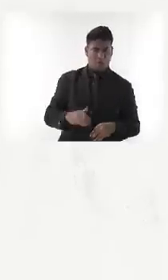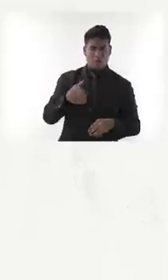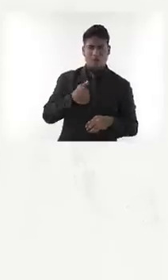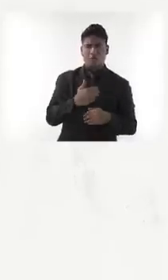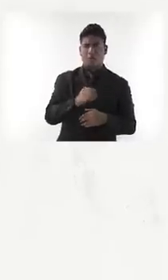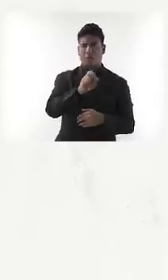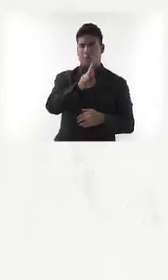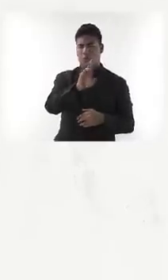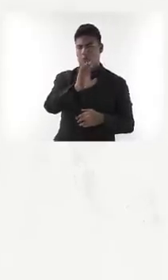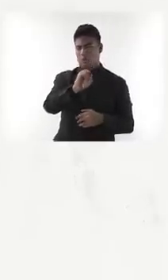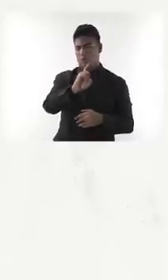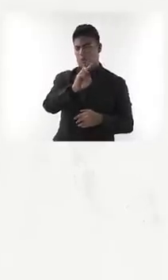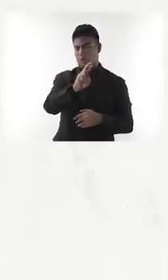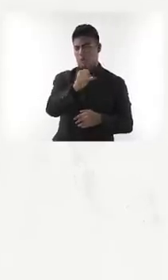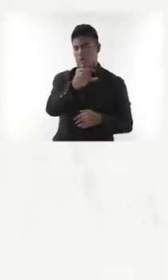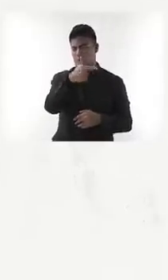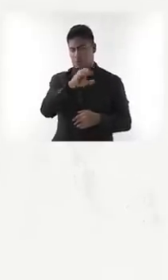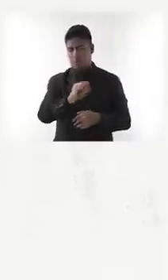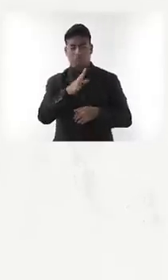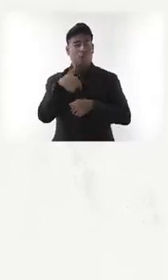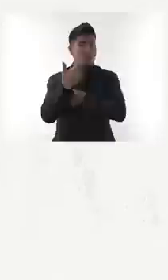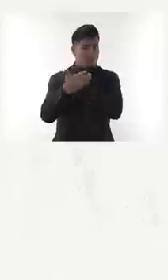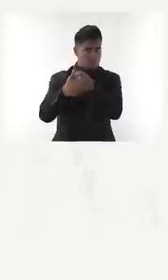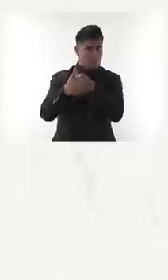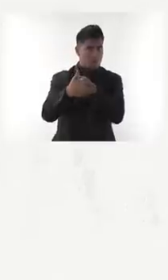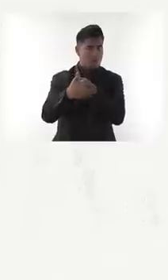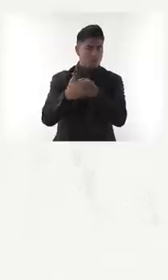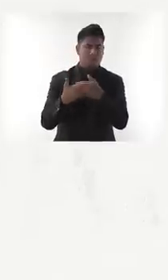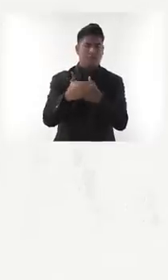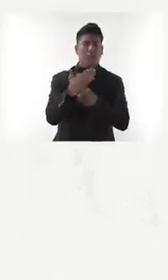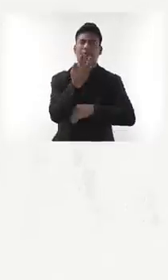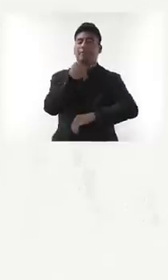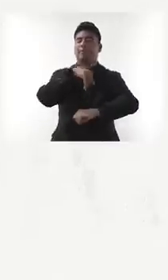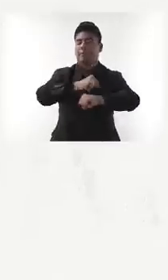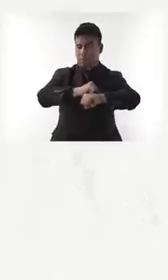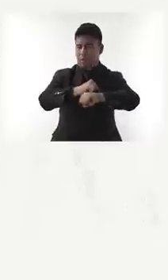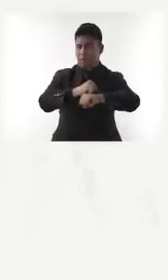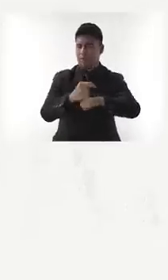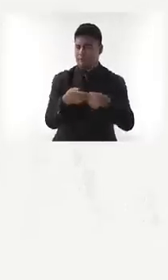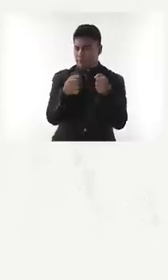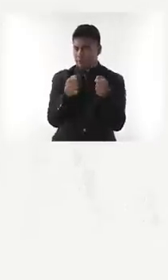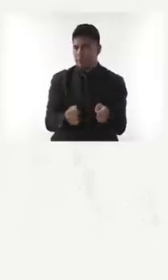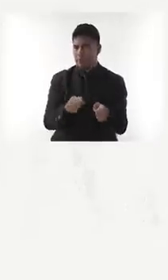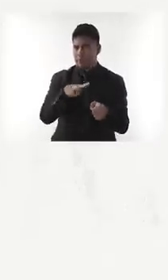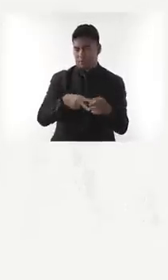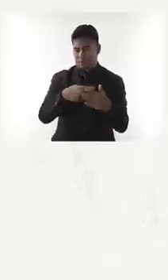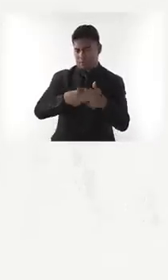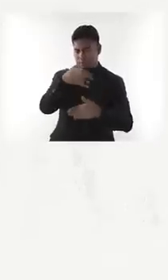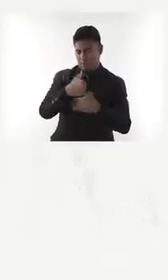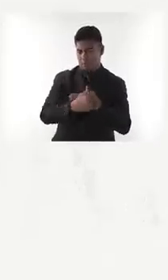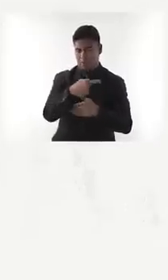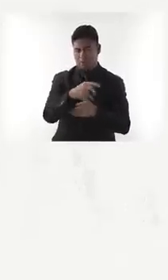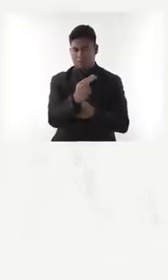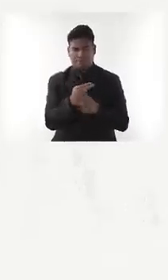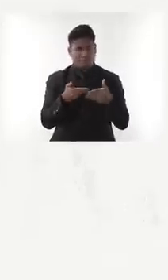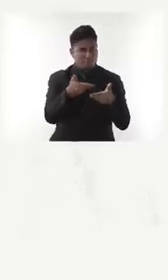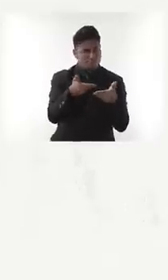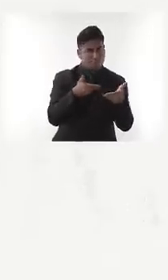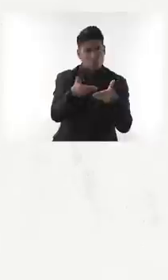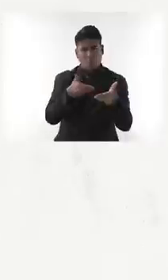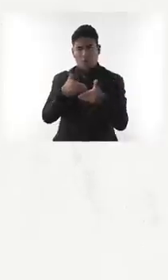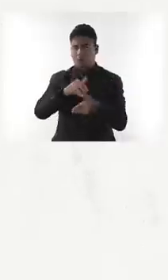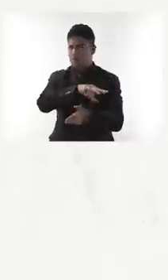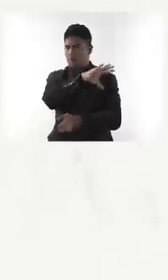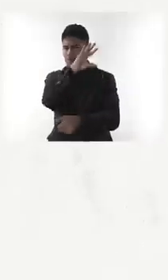días, seguramente durante la próxima semana, les presentará su proyecto de gestión de todas